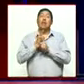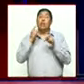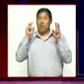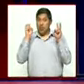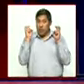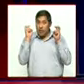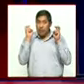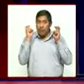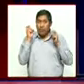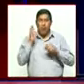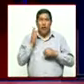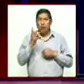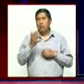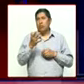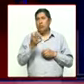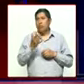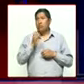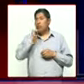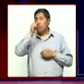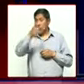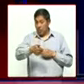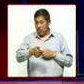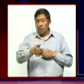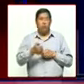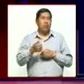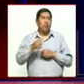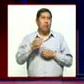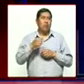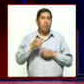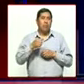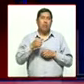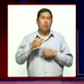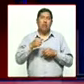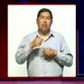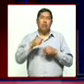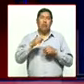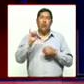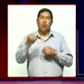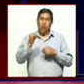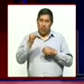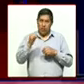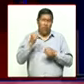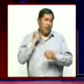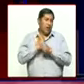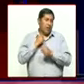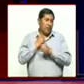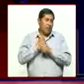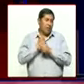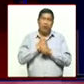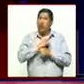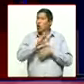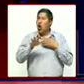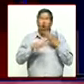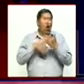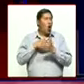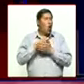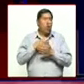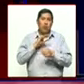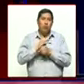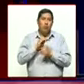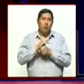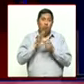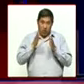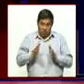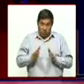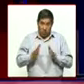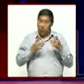punto, desde mañana, vendría a ser viernes, se va a trabajar del gabinete en pleno desde el departamento de